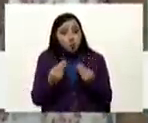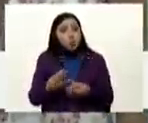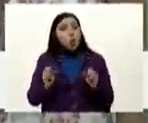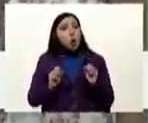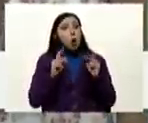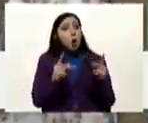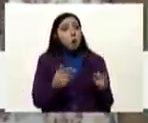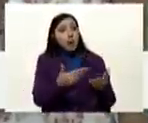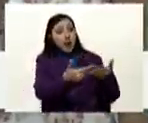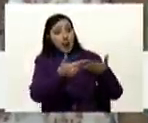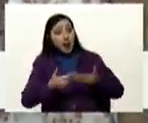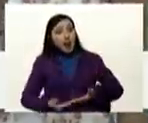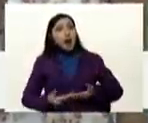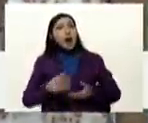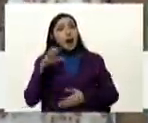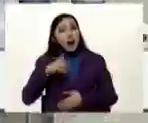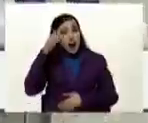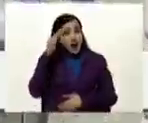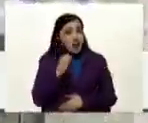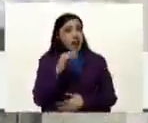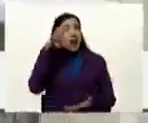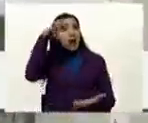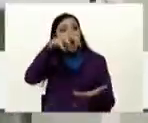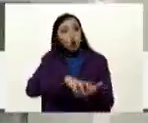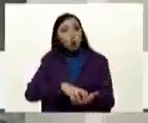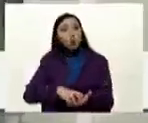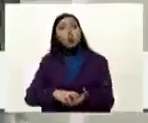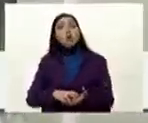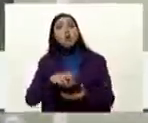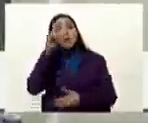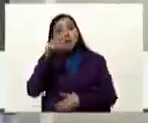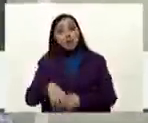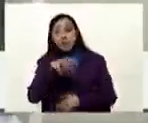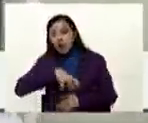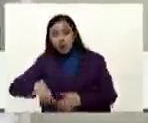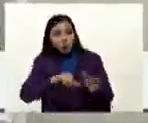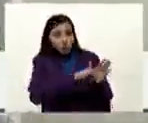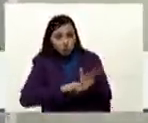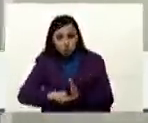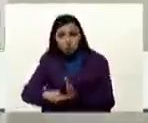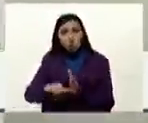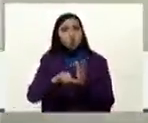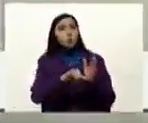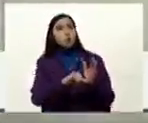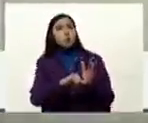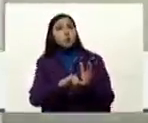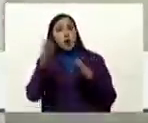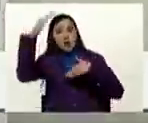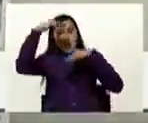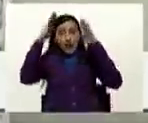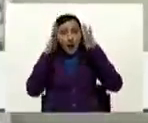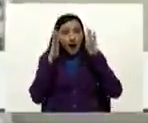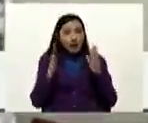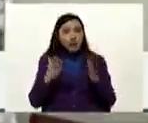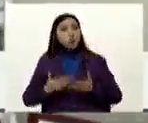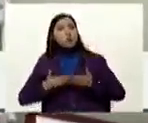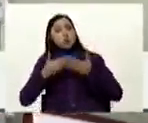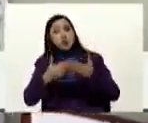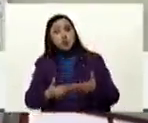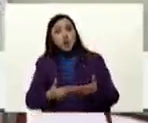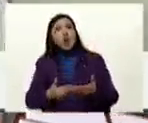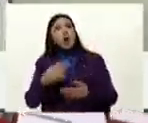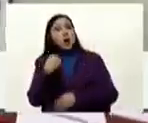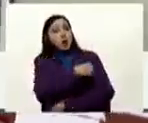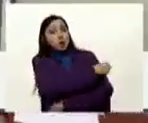que le está brindando al estado de Yaracuy y a los estados adyacentes a nuestro estado con la atención brindada a nuestro